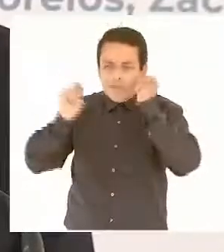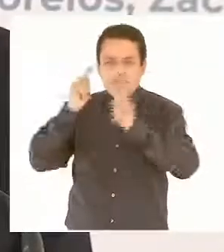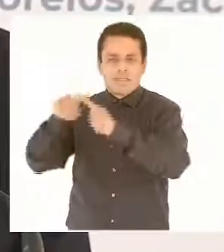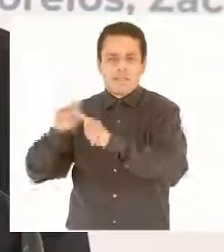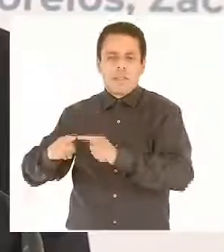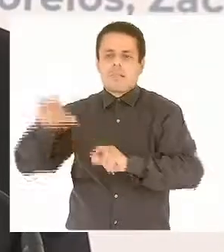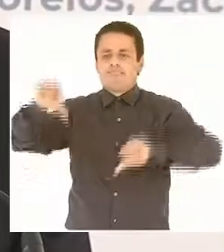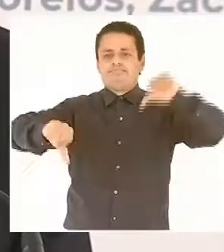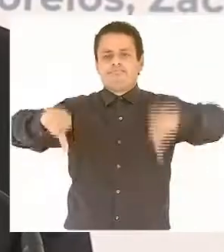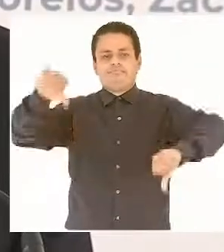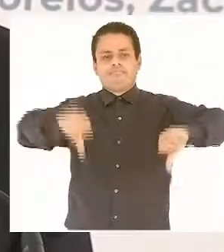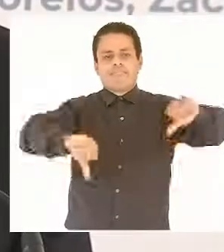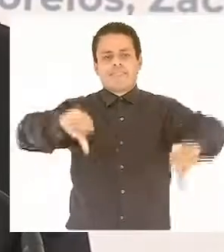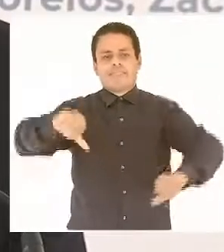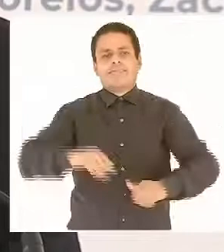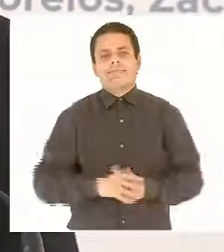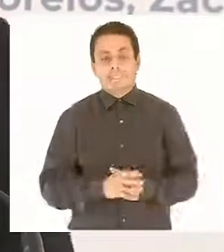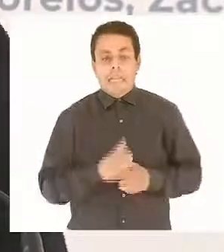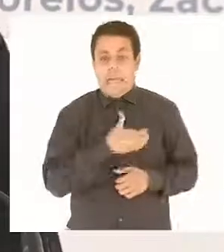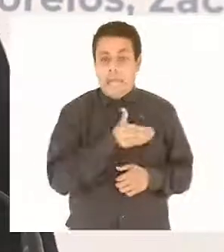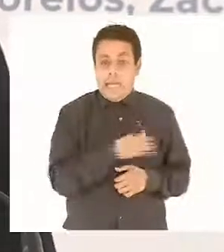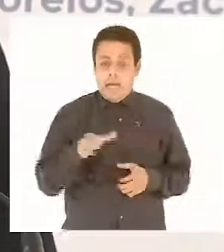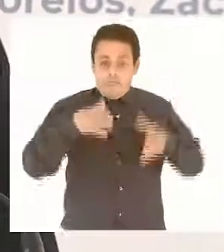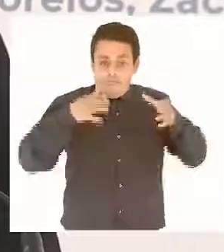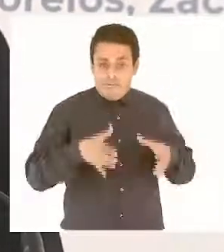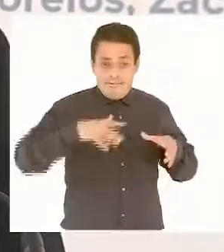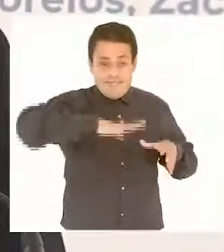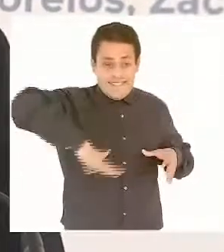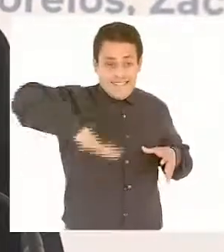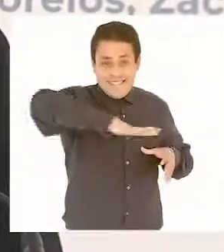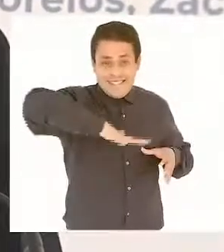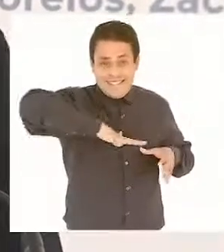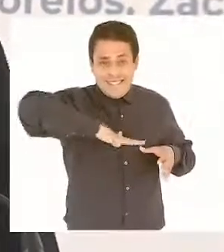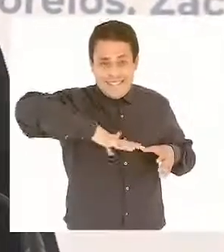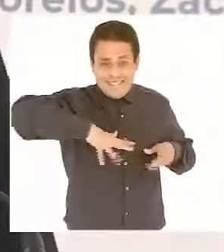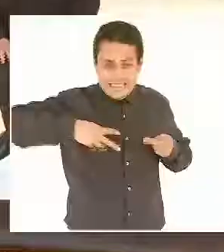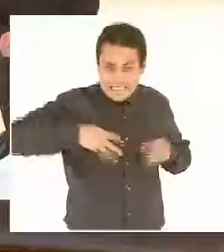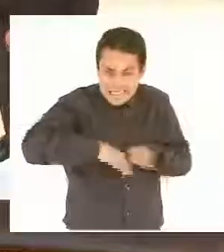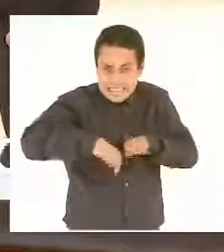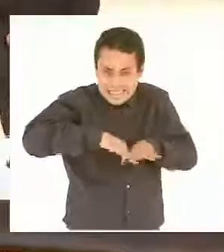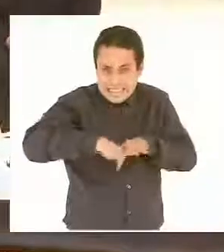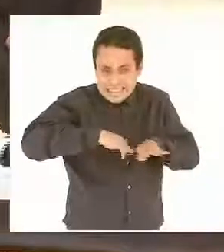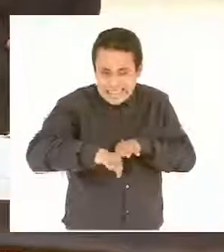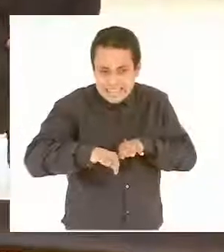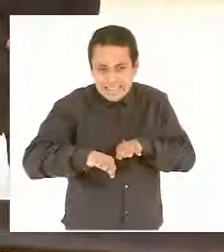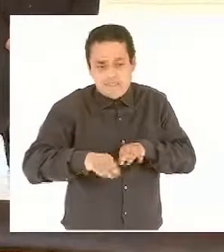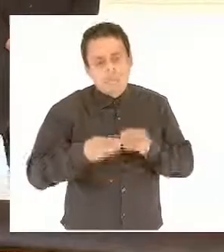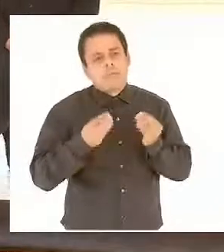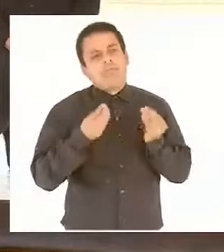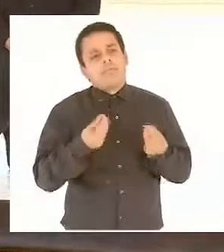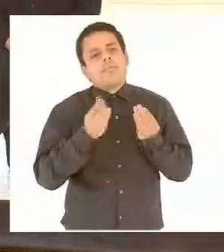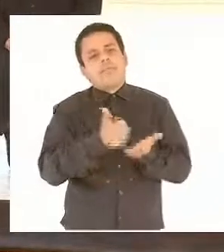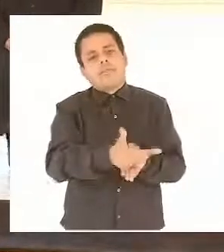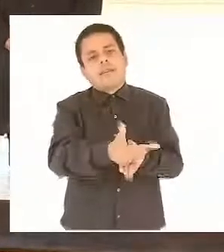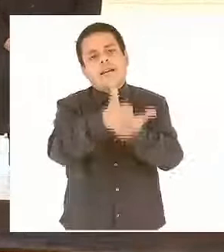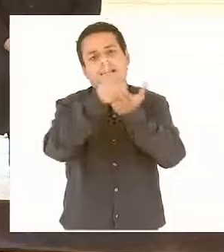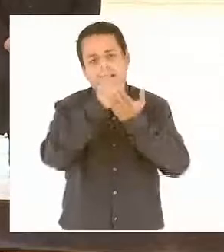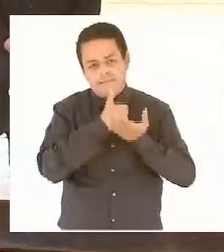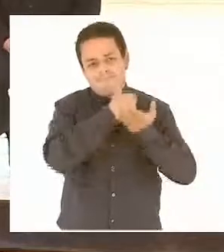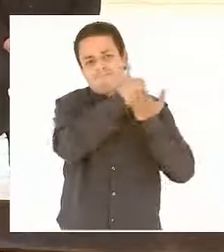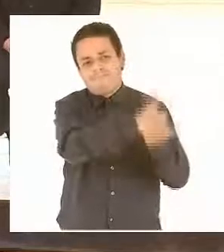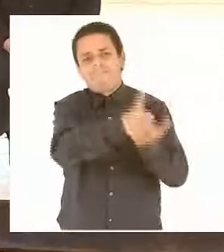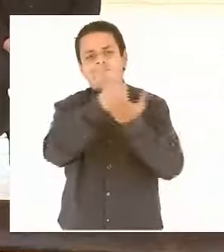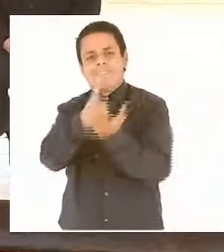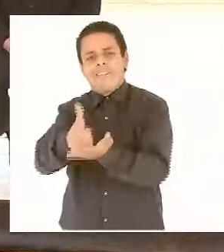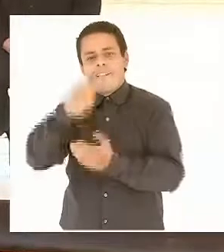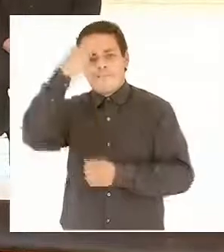turística. El campo nos ayudó mucho